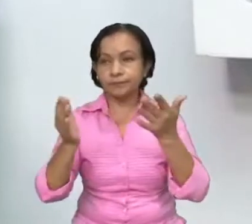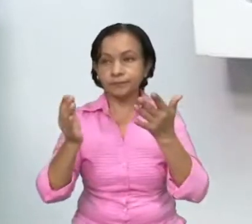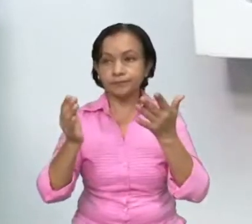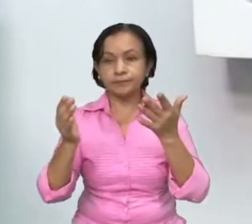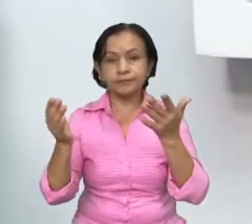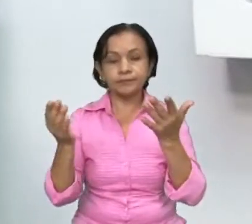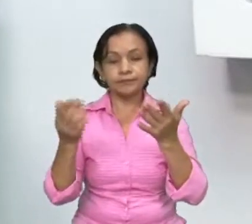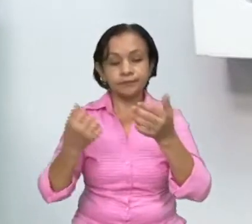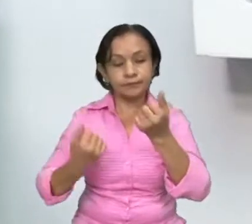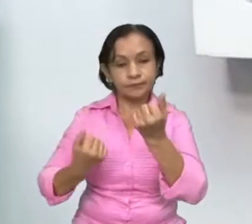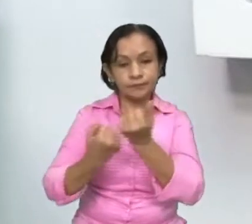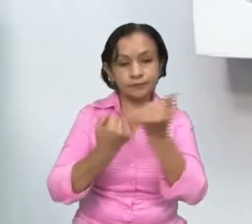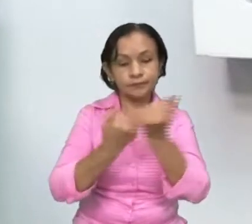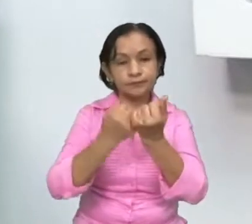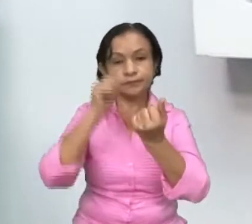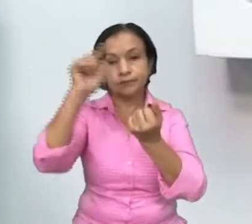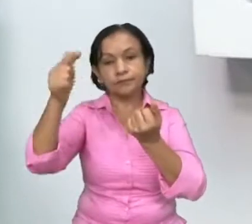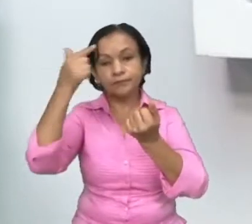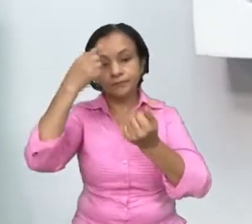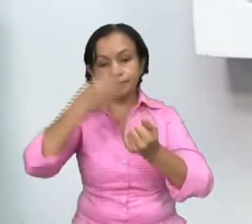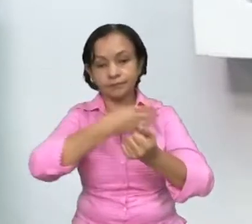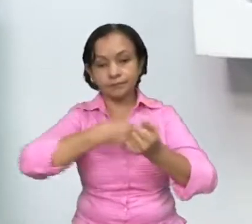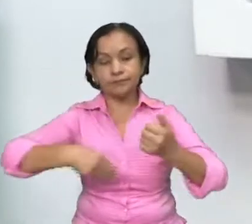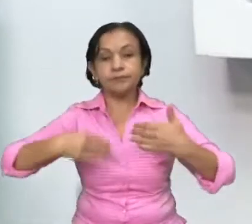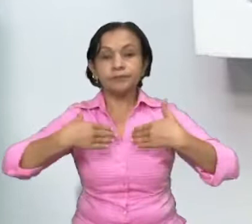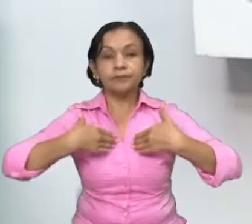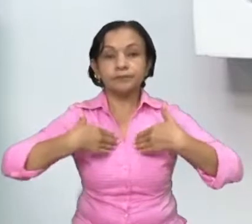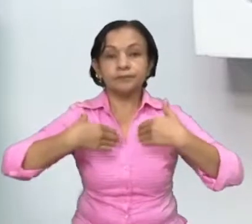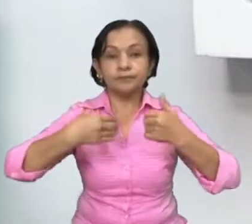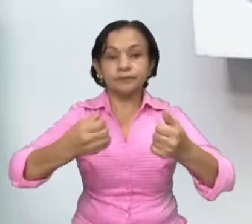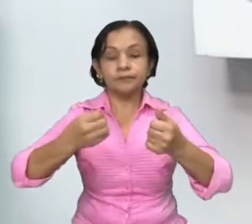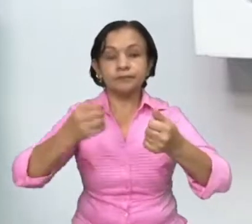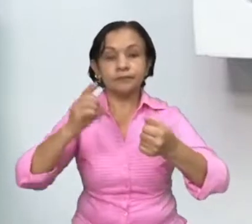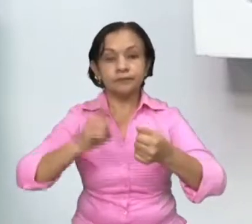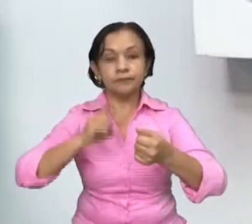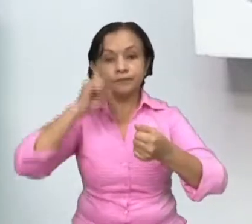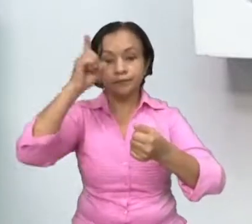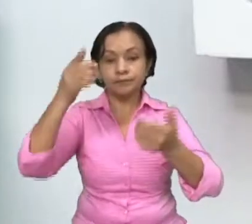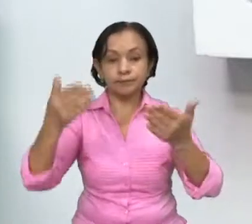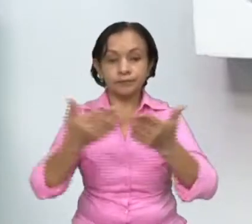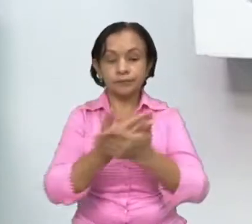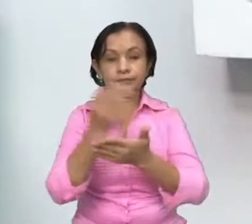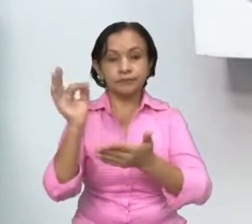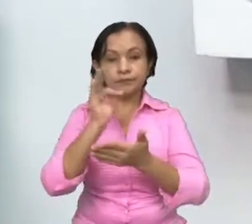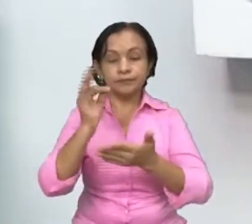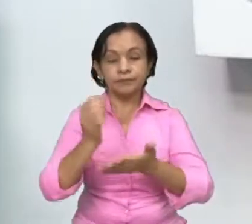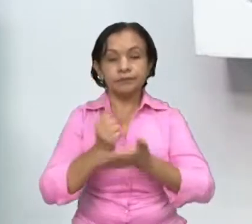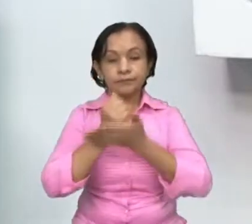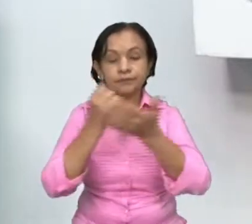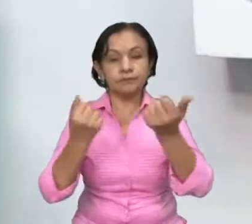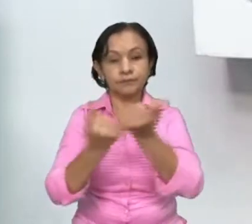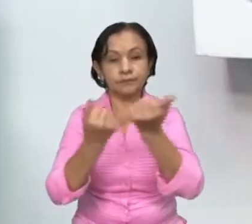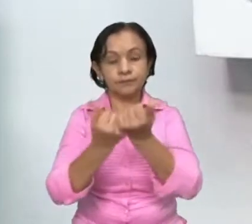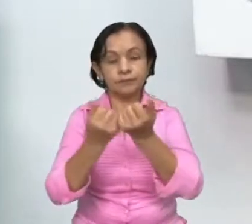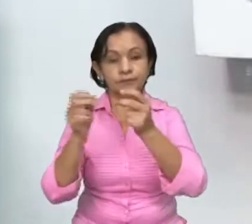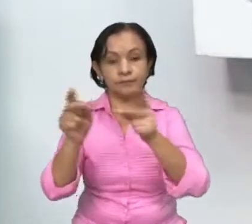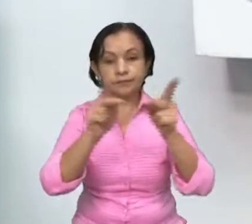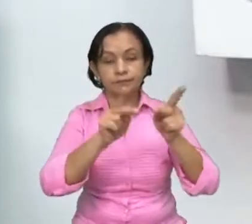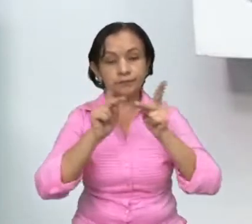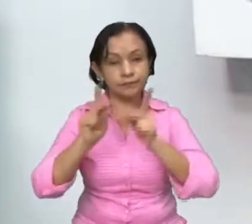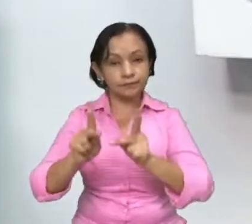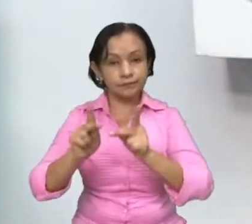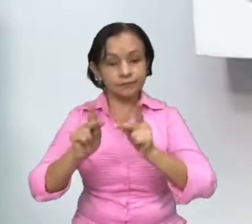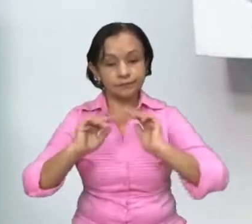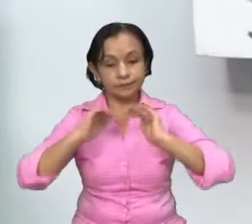mi persona con el apoyo del gobierno y del Ministerio de Salud que permitieron desarrollar esta nueva técnica en beneficio de la población.